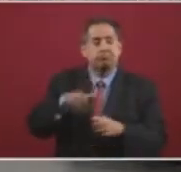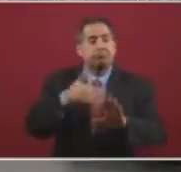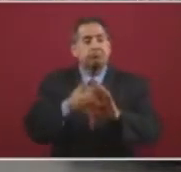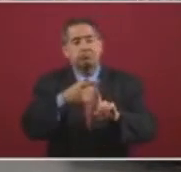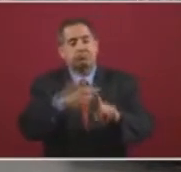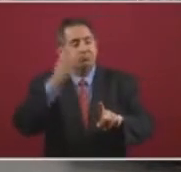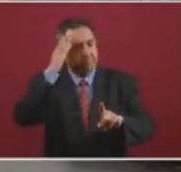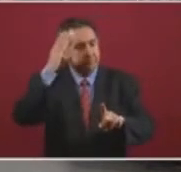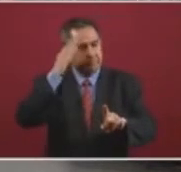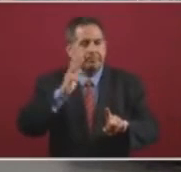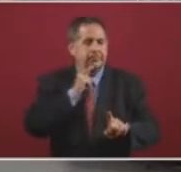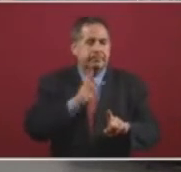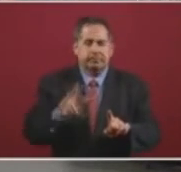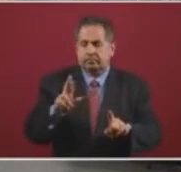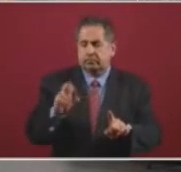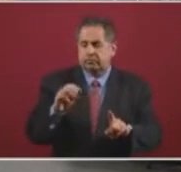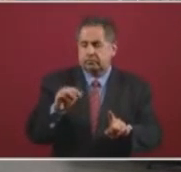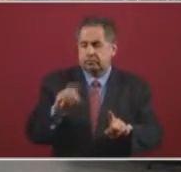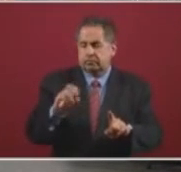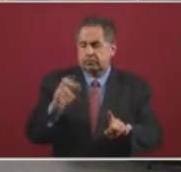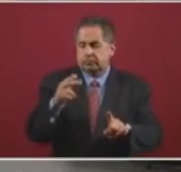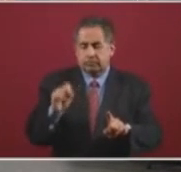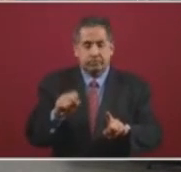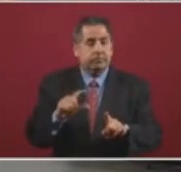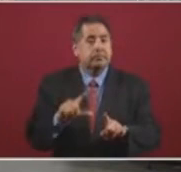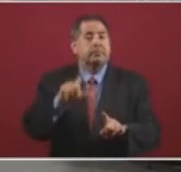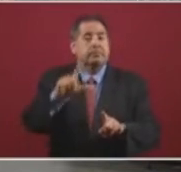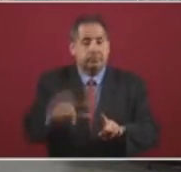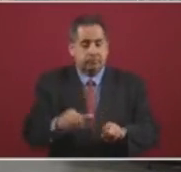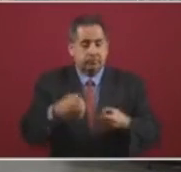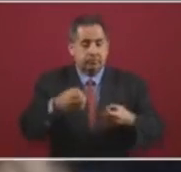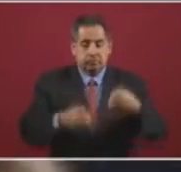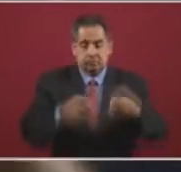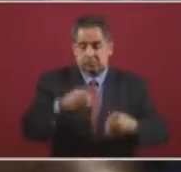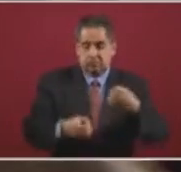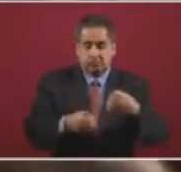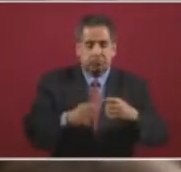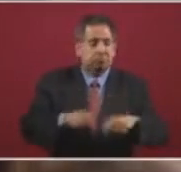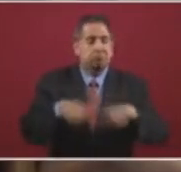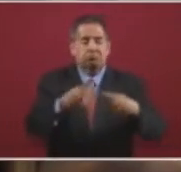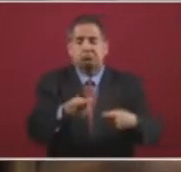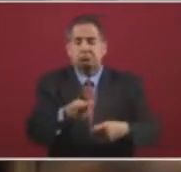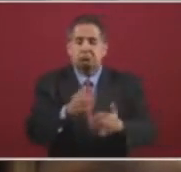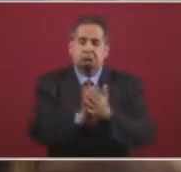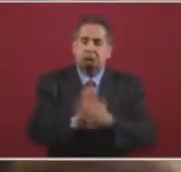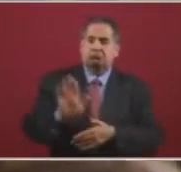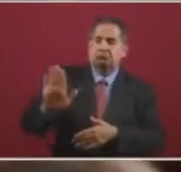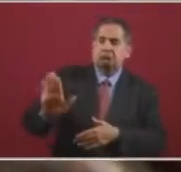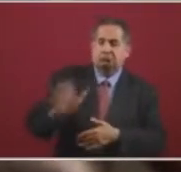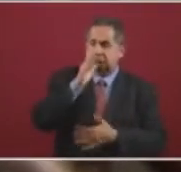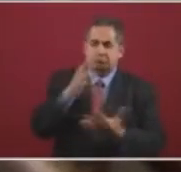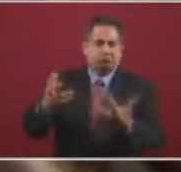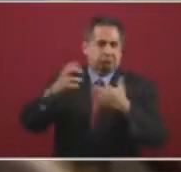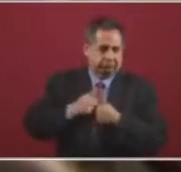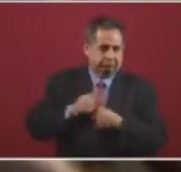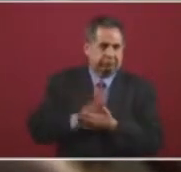petrolero Romero Deschamps, y horas después un juez pues le otorga una suspensión para evitar una orden